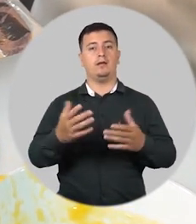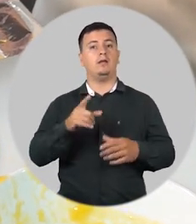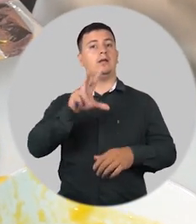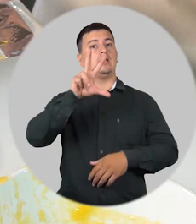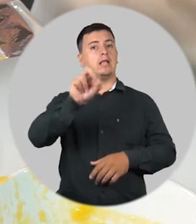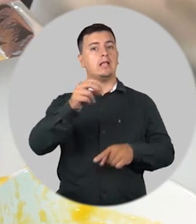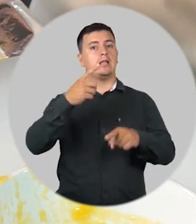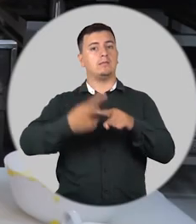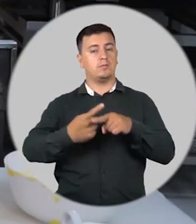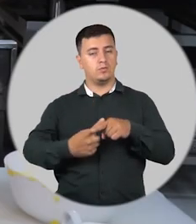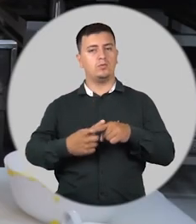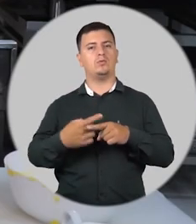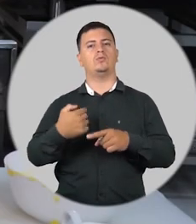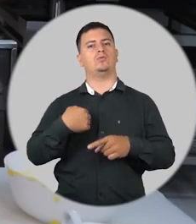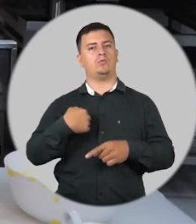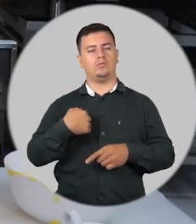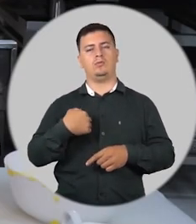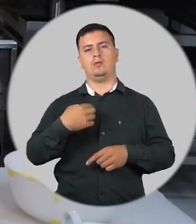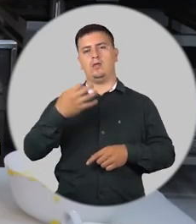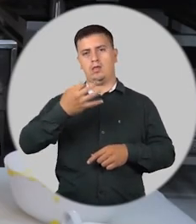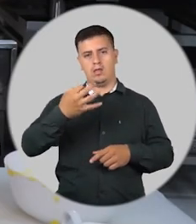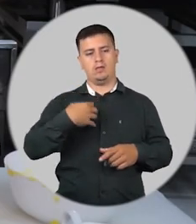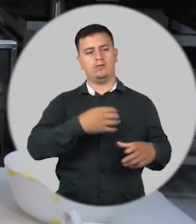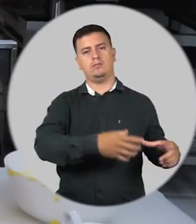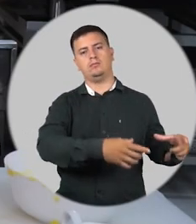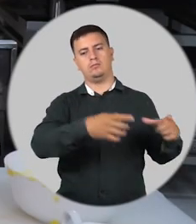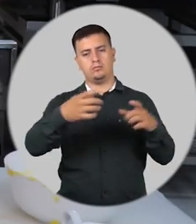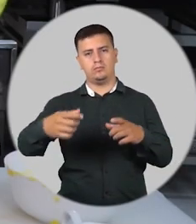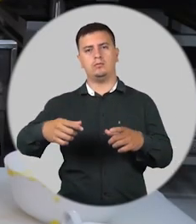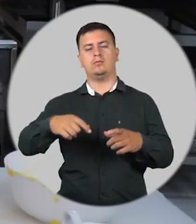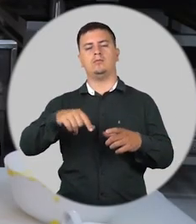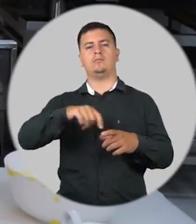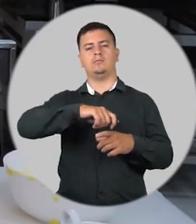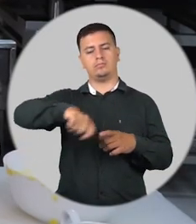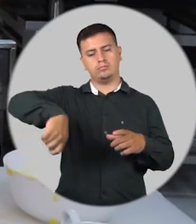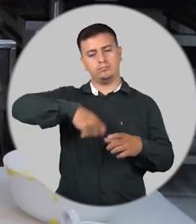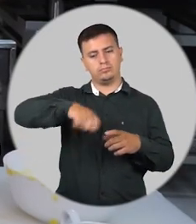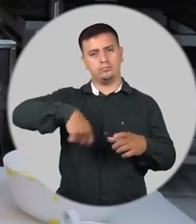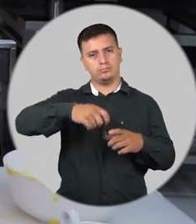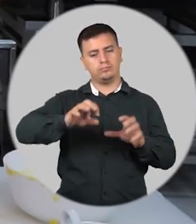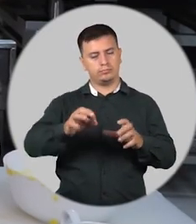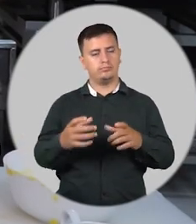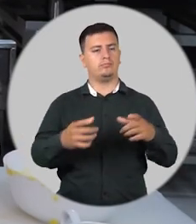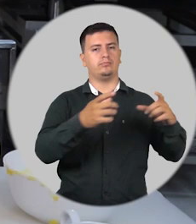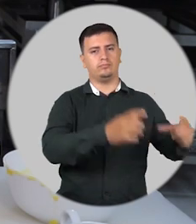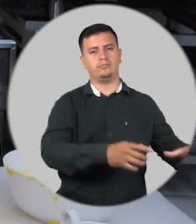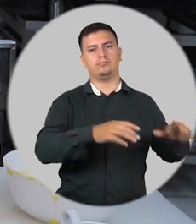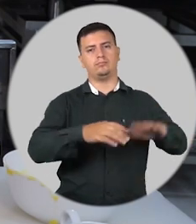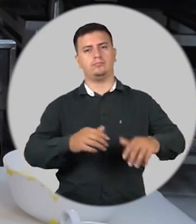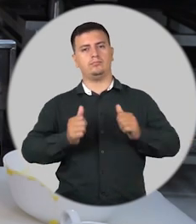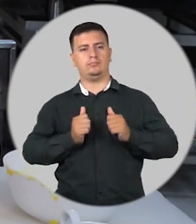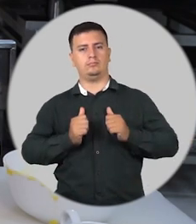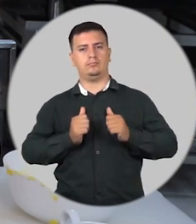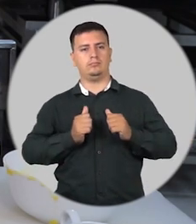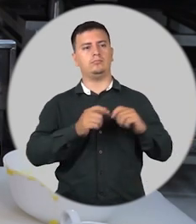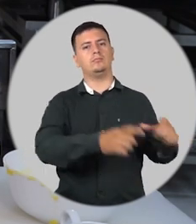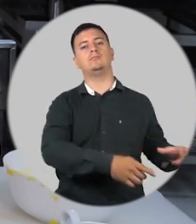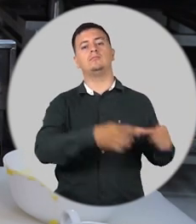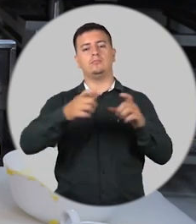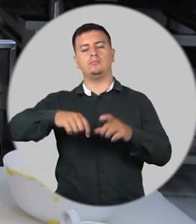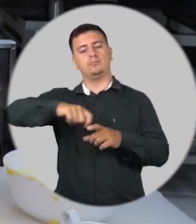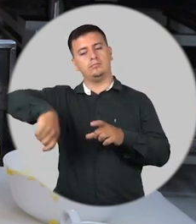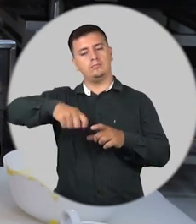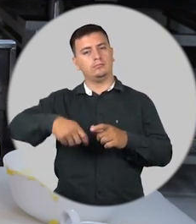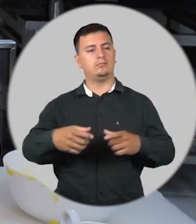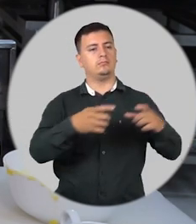el secreto también es que cada 30 minutos tenemos que remover nuestra preparación para que quede un helado cremoso y no